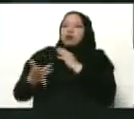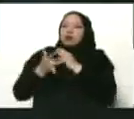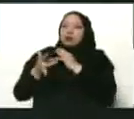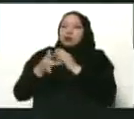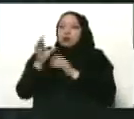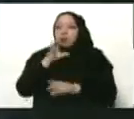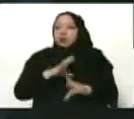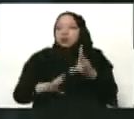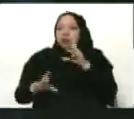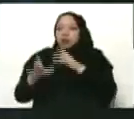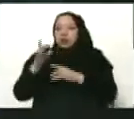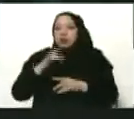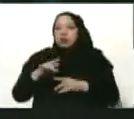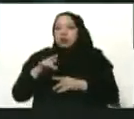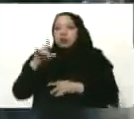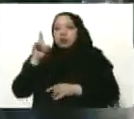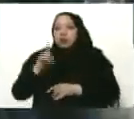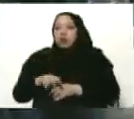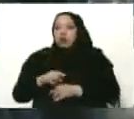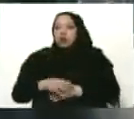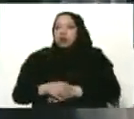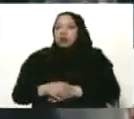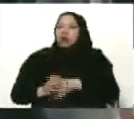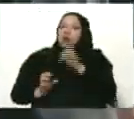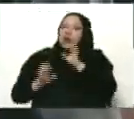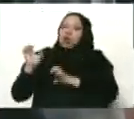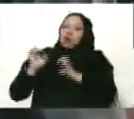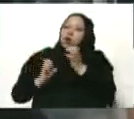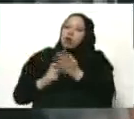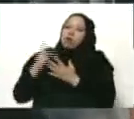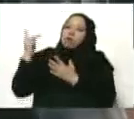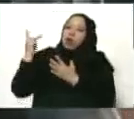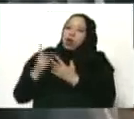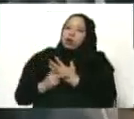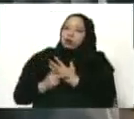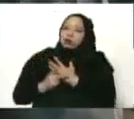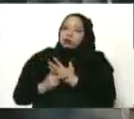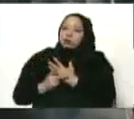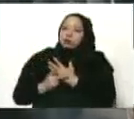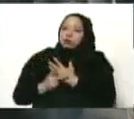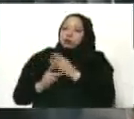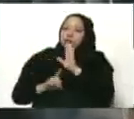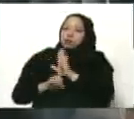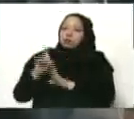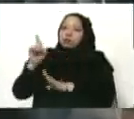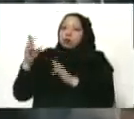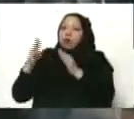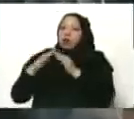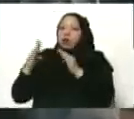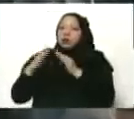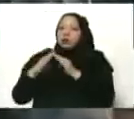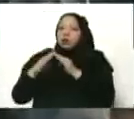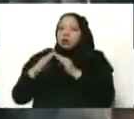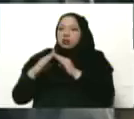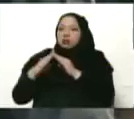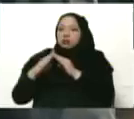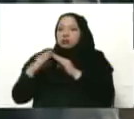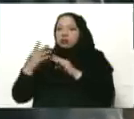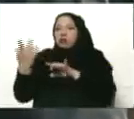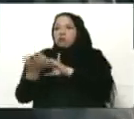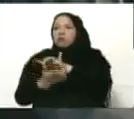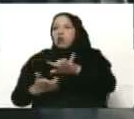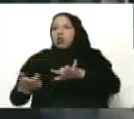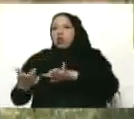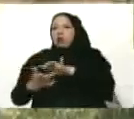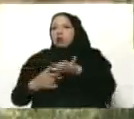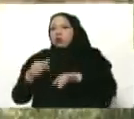científico, nosotros podemos ir también elaborando planes para poder parcialmente desalojando viviendas según el grado de complejidad, según